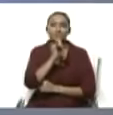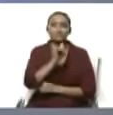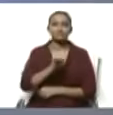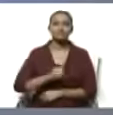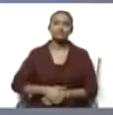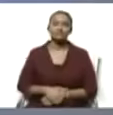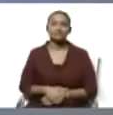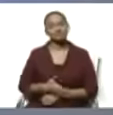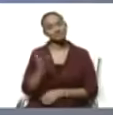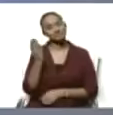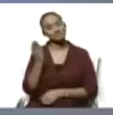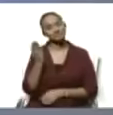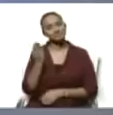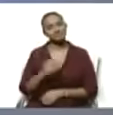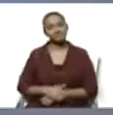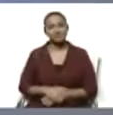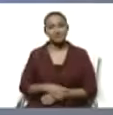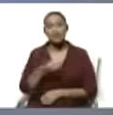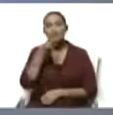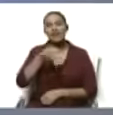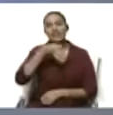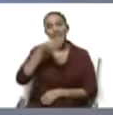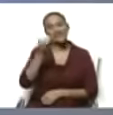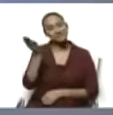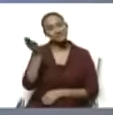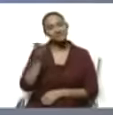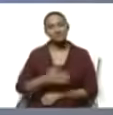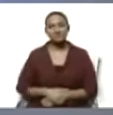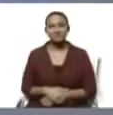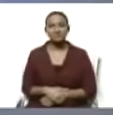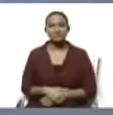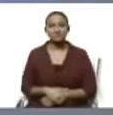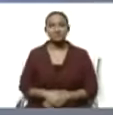nuestra compañera Melanie Castillo buenas tardes melan te